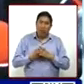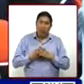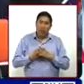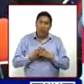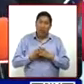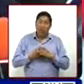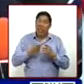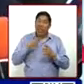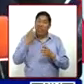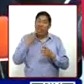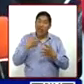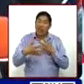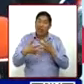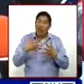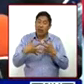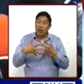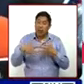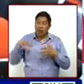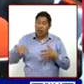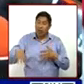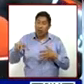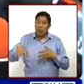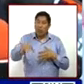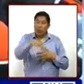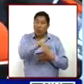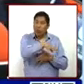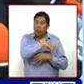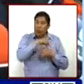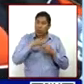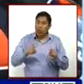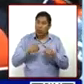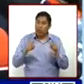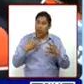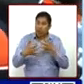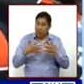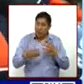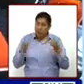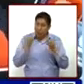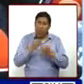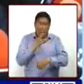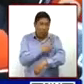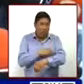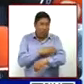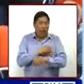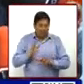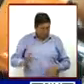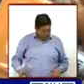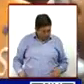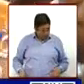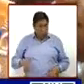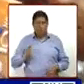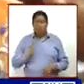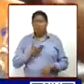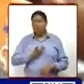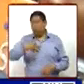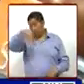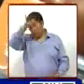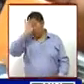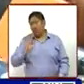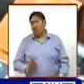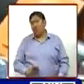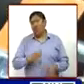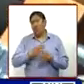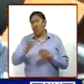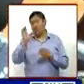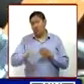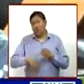expresamente transparentar las salas plenas. ¿Tendrá ese objetivo usted también para solicitar a los demás vocales? El principal objetivo de nuestra designación es cumplir